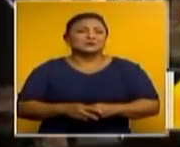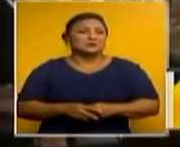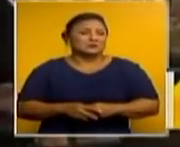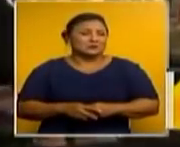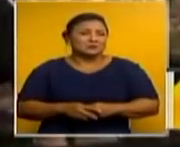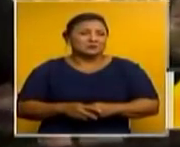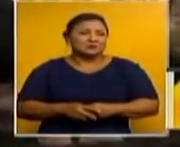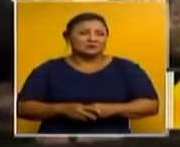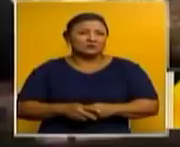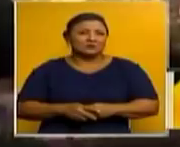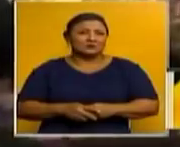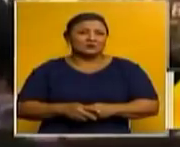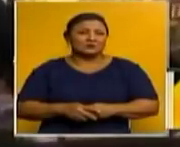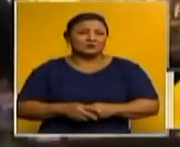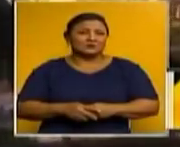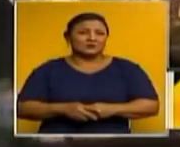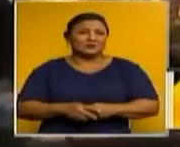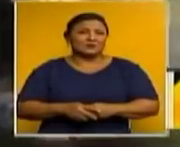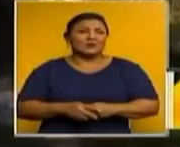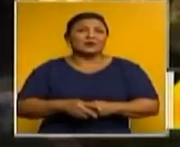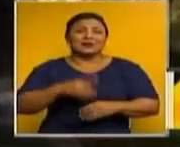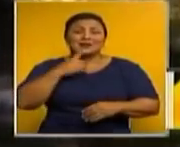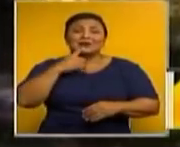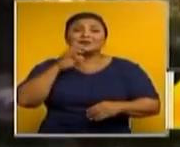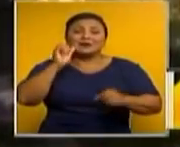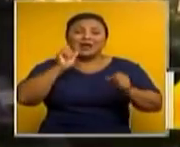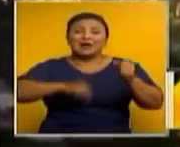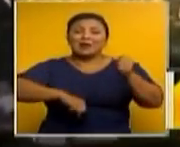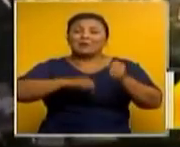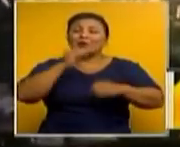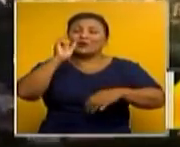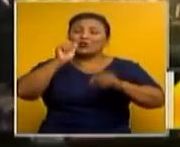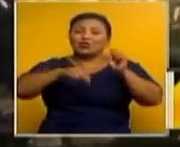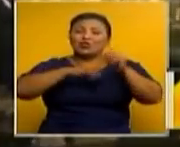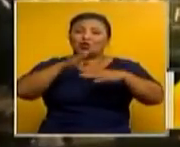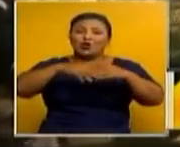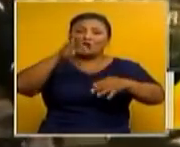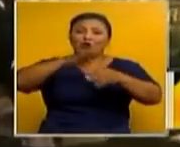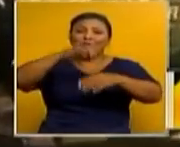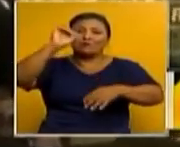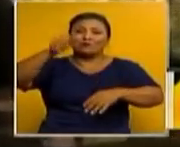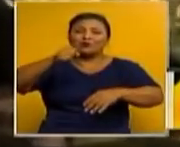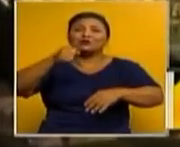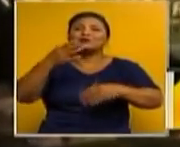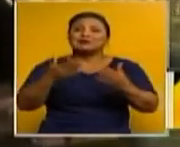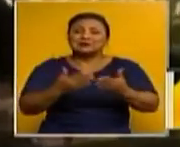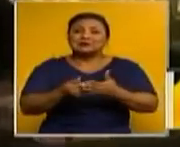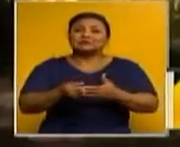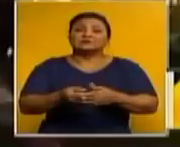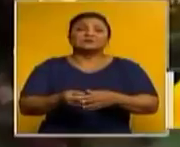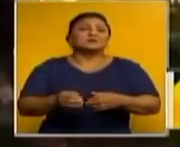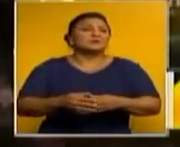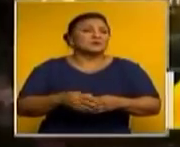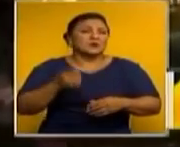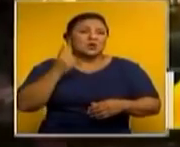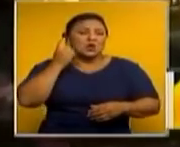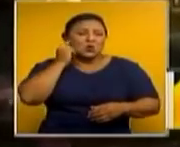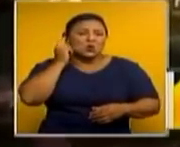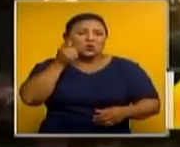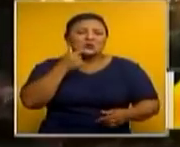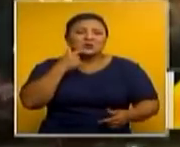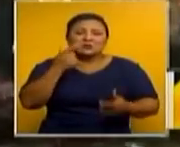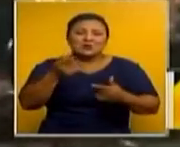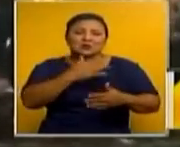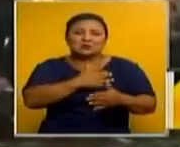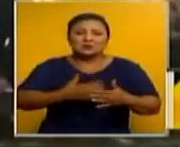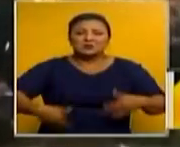preguntas, y los invita a votar todo sí en lo que será el próximo proceso electoral. Escuchemos un poco de lo que dice